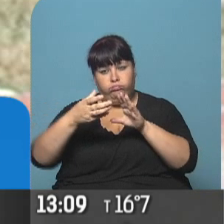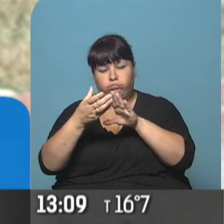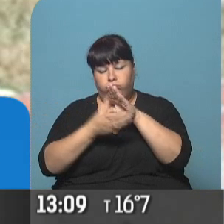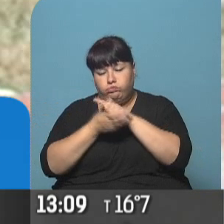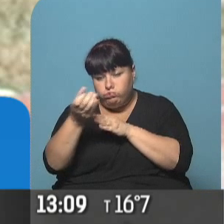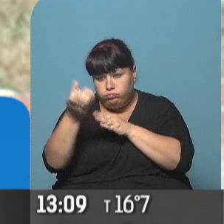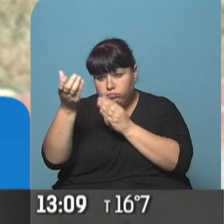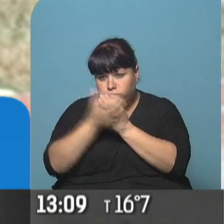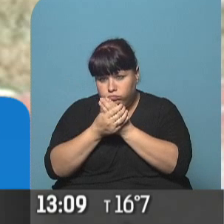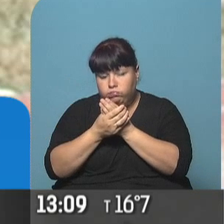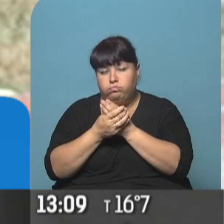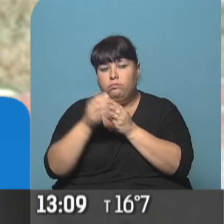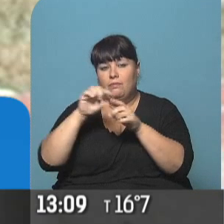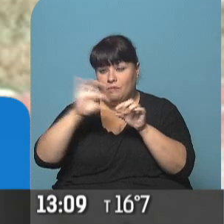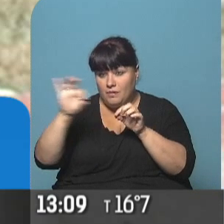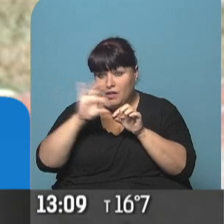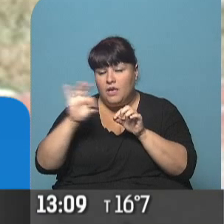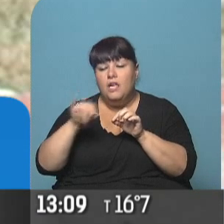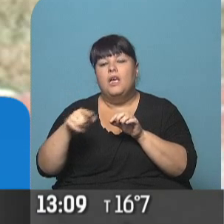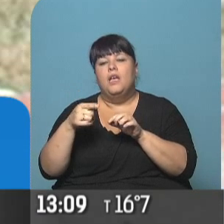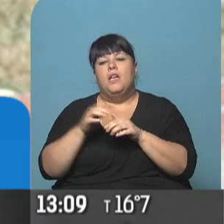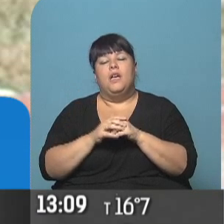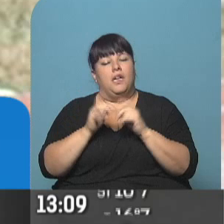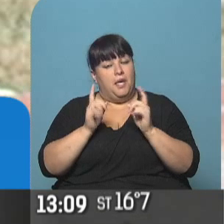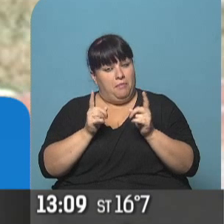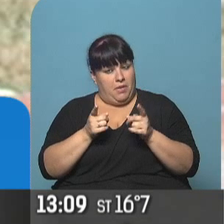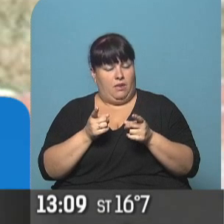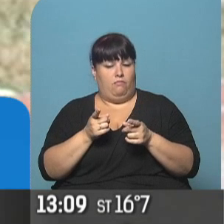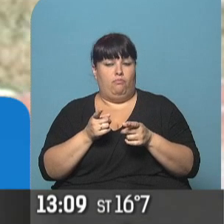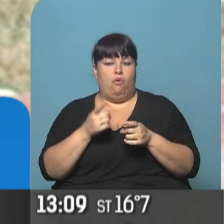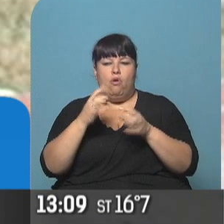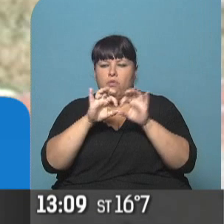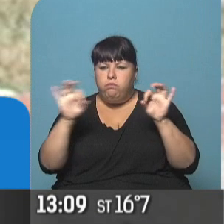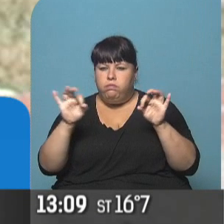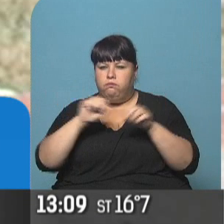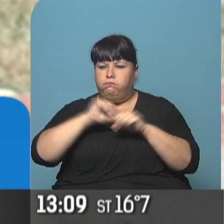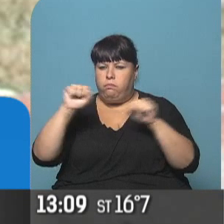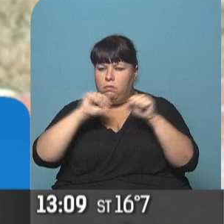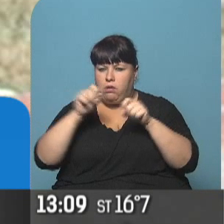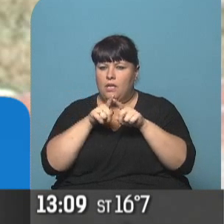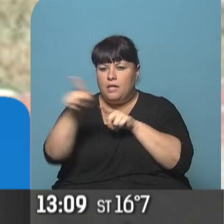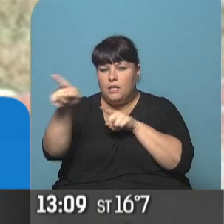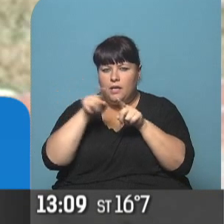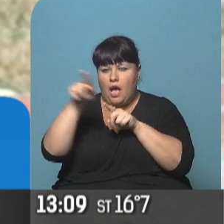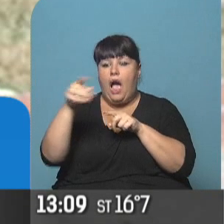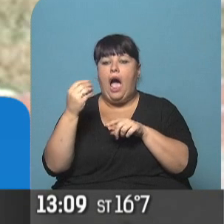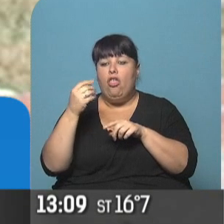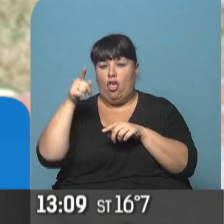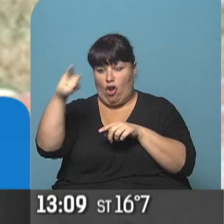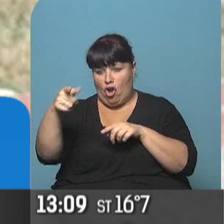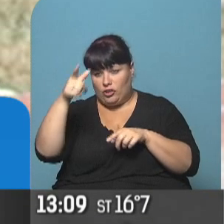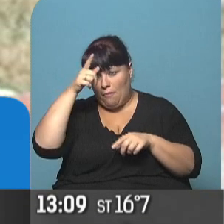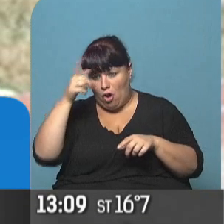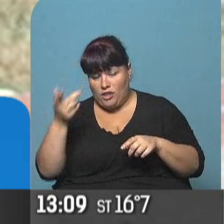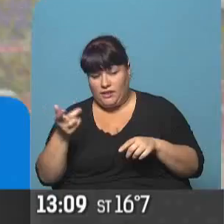sus en una de sus puntas, de sus vértices, tenía justamente uno de los elementos explosivos apuntando hacia las fuerzas